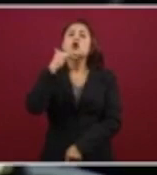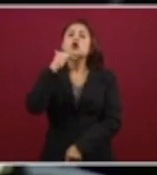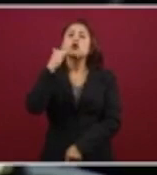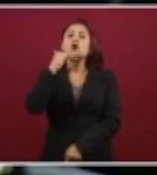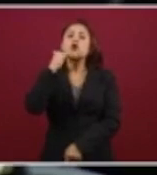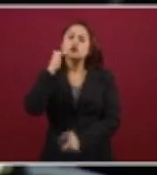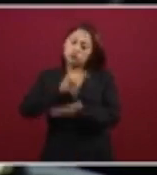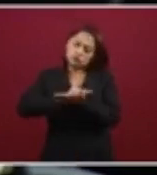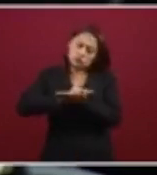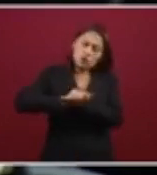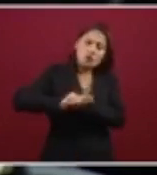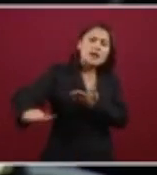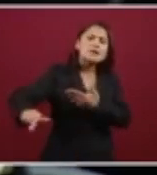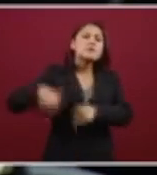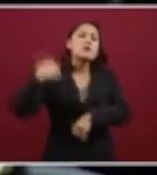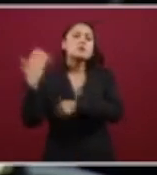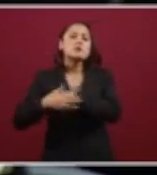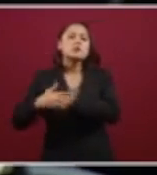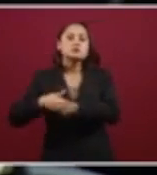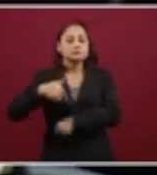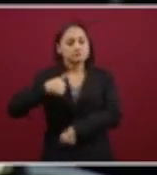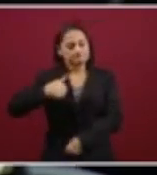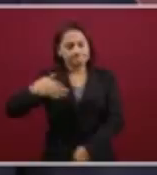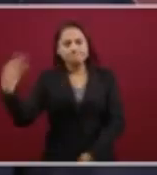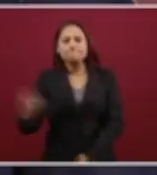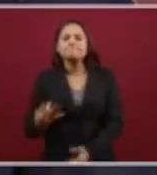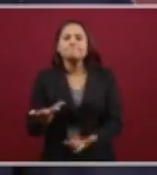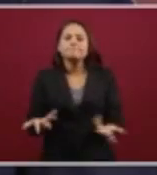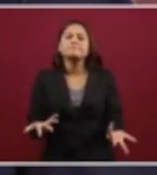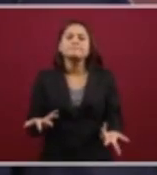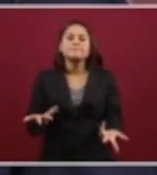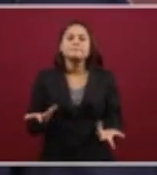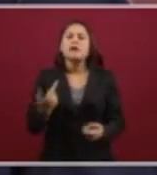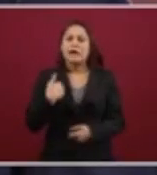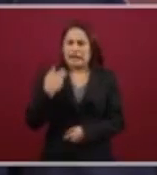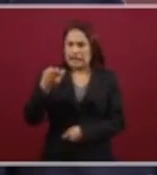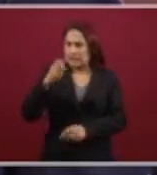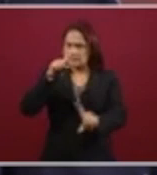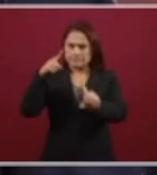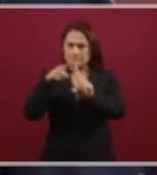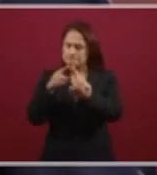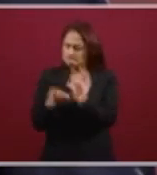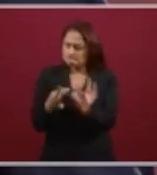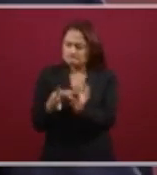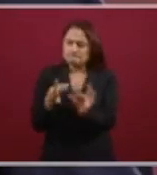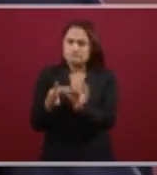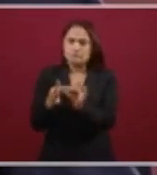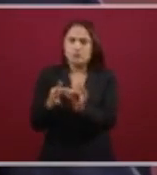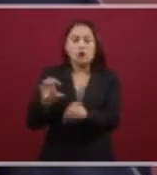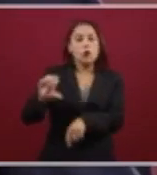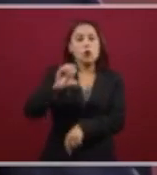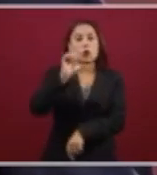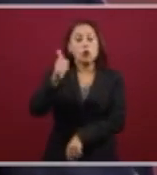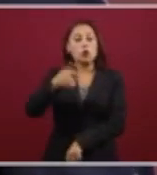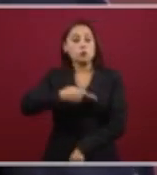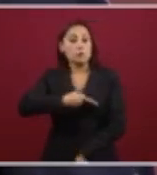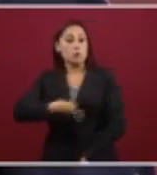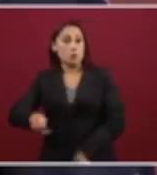canso ganso. Entonces, en eso vamos bien. En el combate a la pobreza también vamos muy